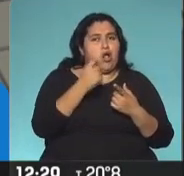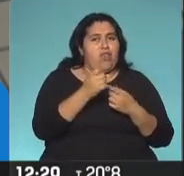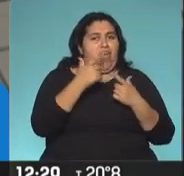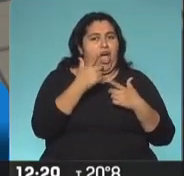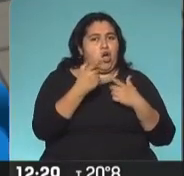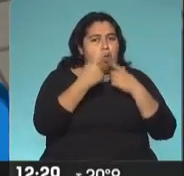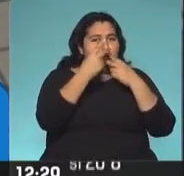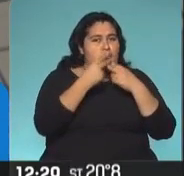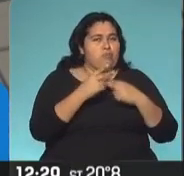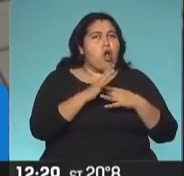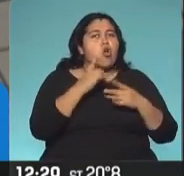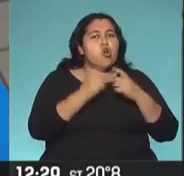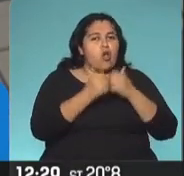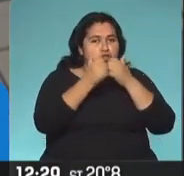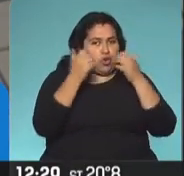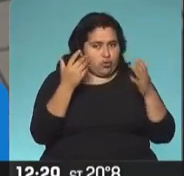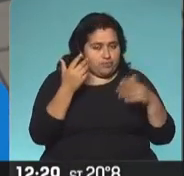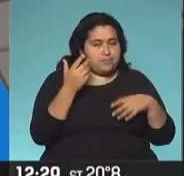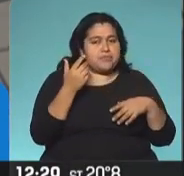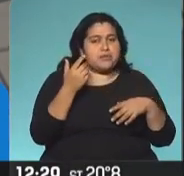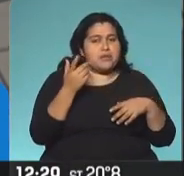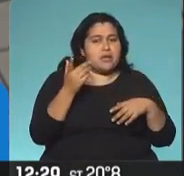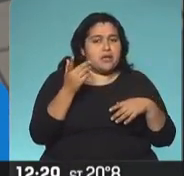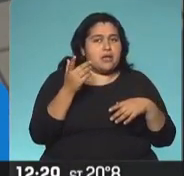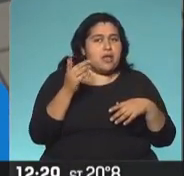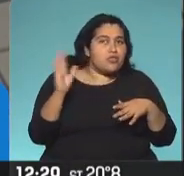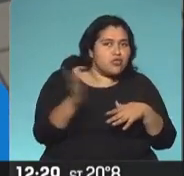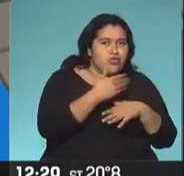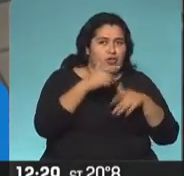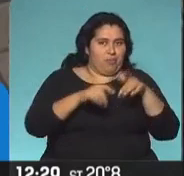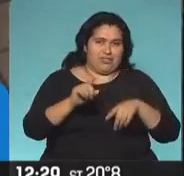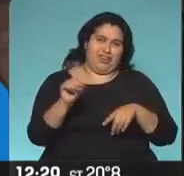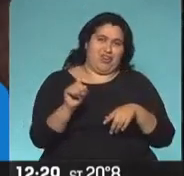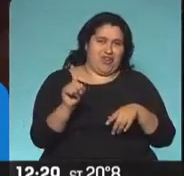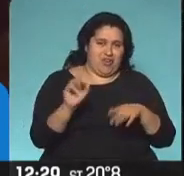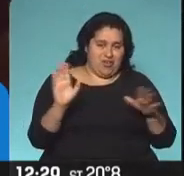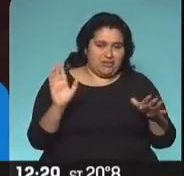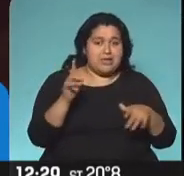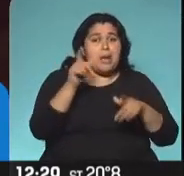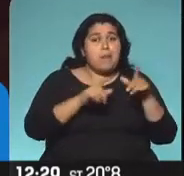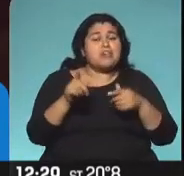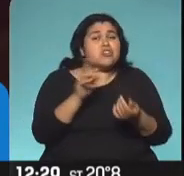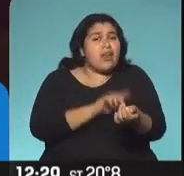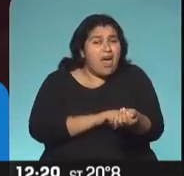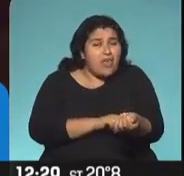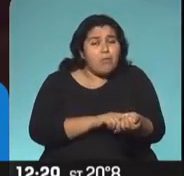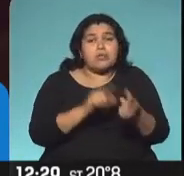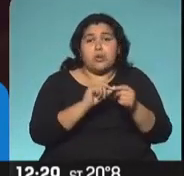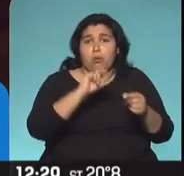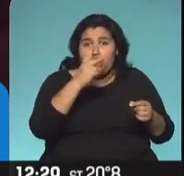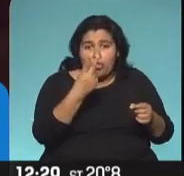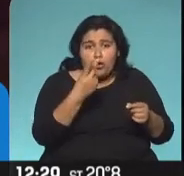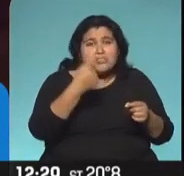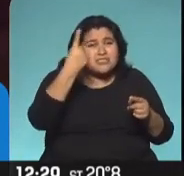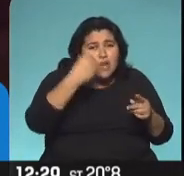glucosa elevada pero no todas las personas con diabetes usan insulina los pacientes con diabetes tipo 2 inician con